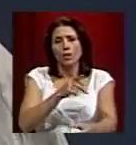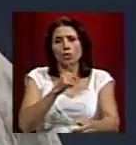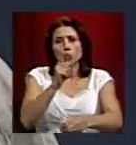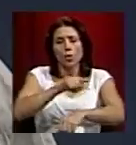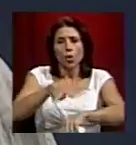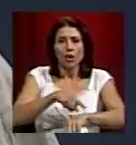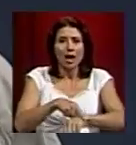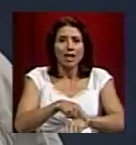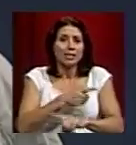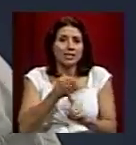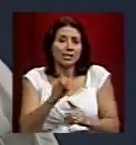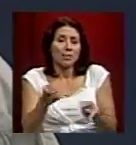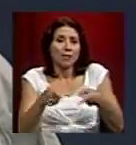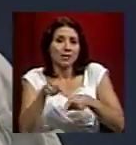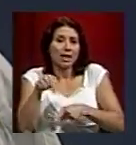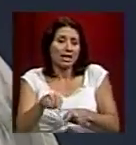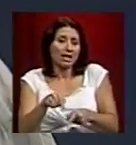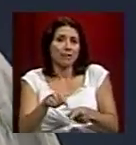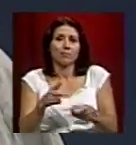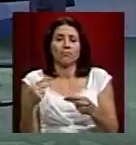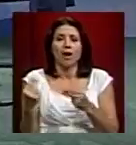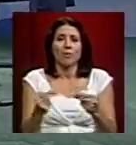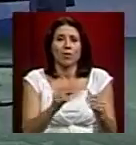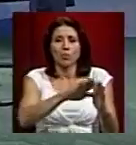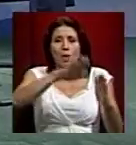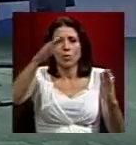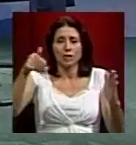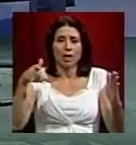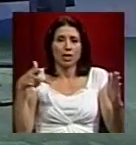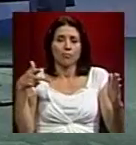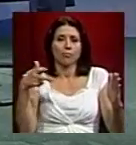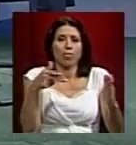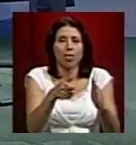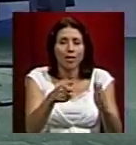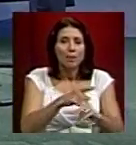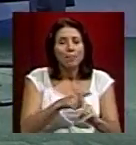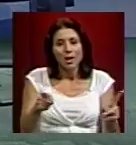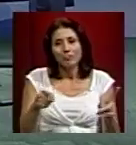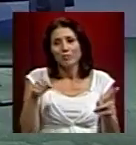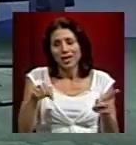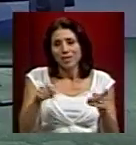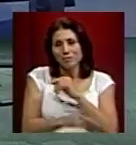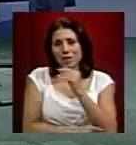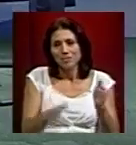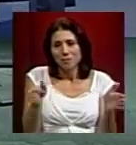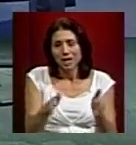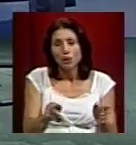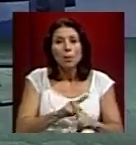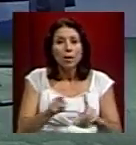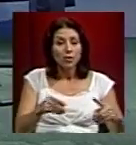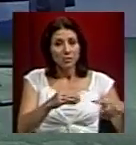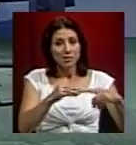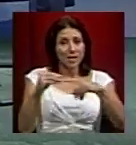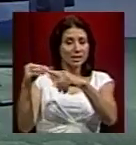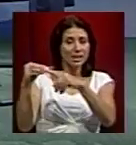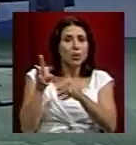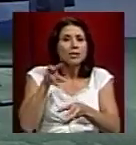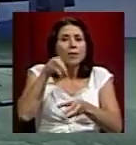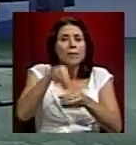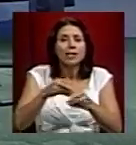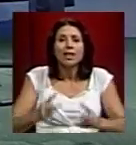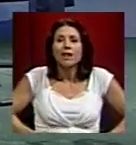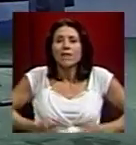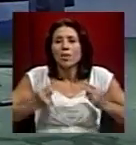primera lomita o montaña que hay, ¿no? Entonces, la especialización es parte de la vida humana de todos los días, de